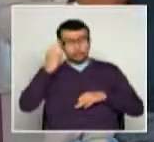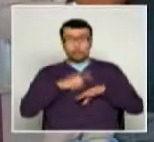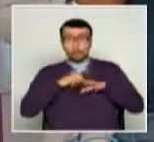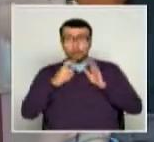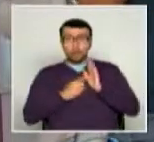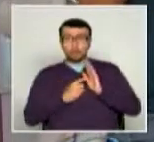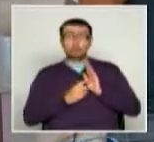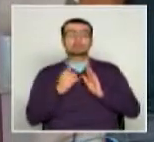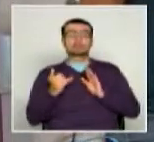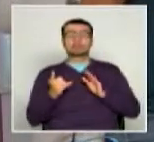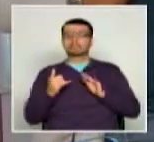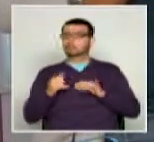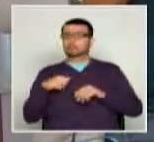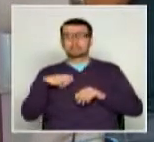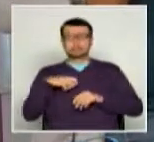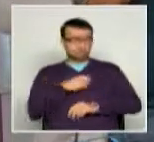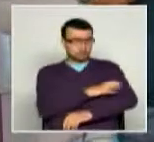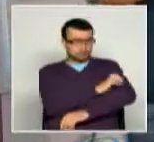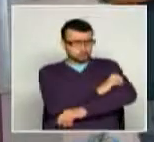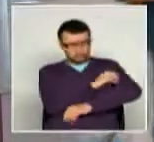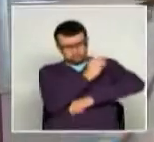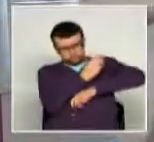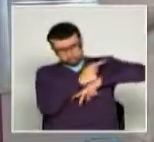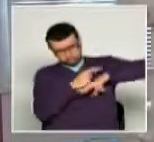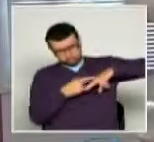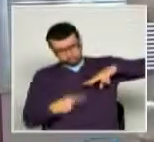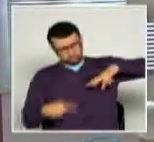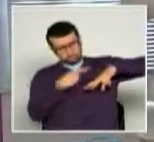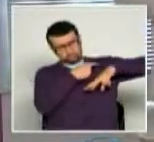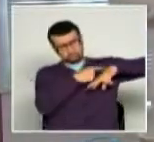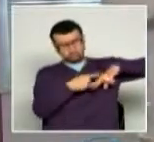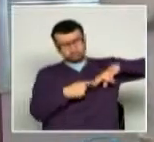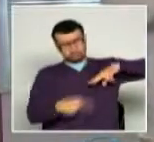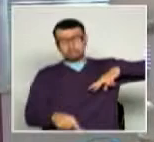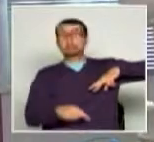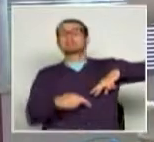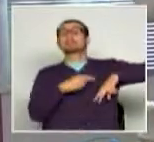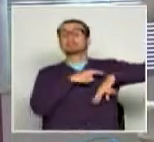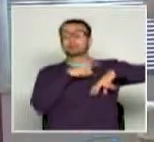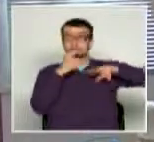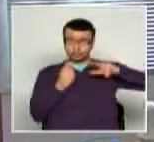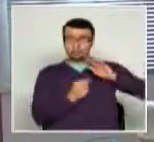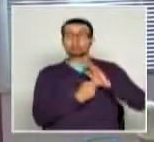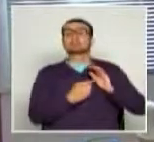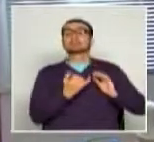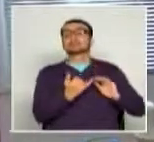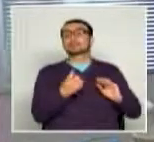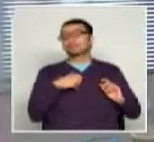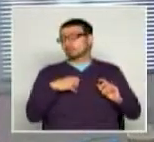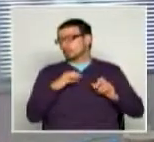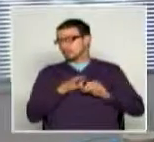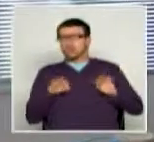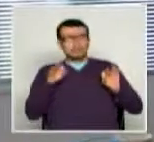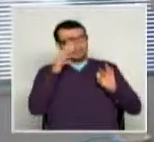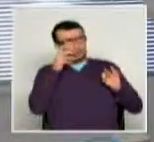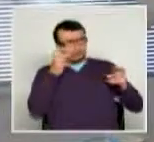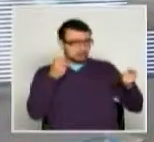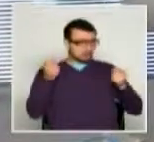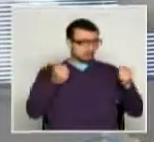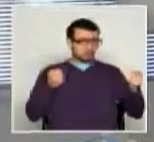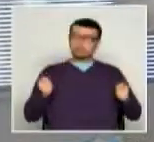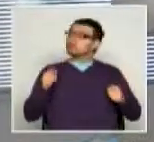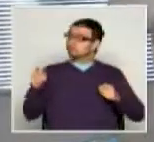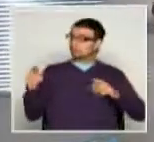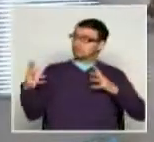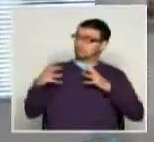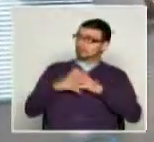tiene unas aponeurosis, unas conexiones entre ellas. Entonces sería muy importante pues como